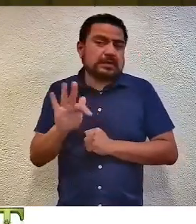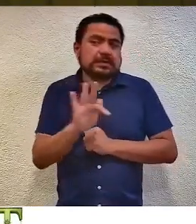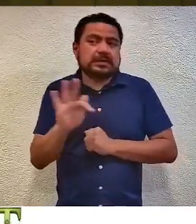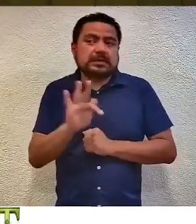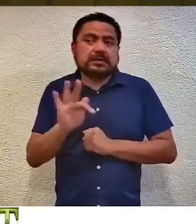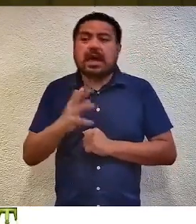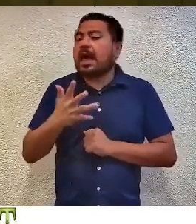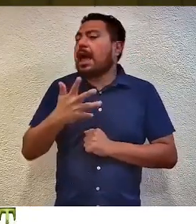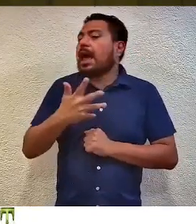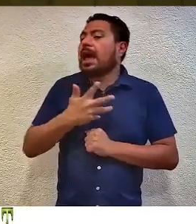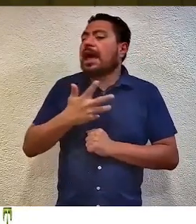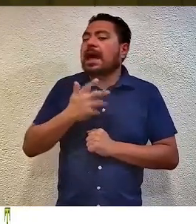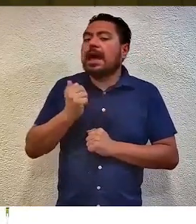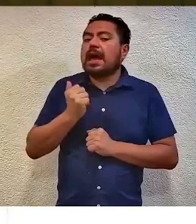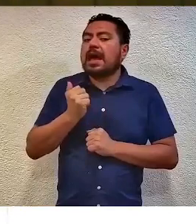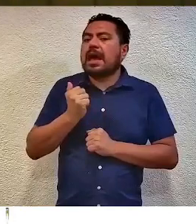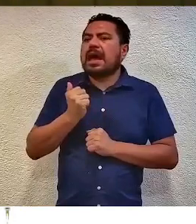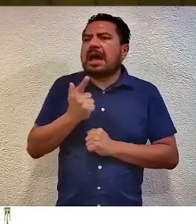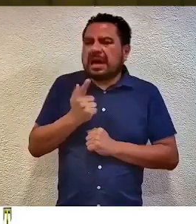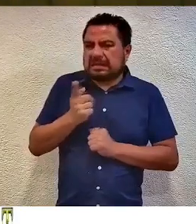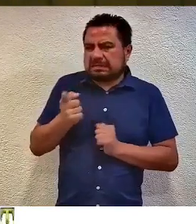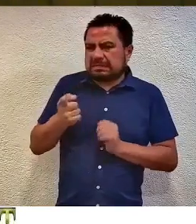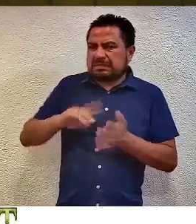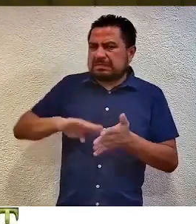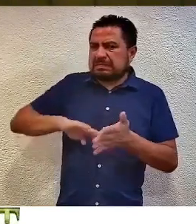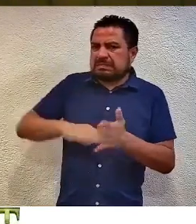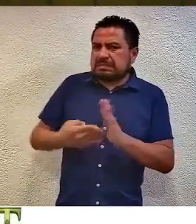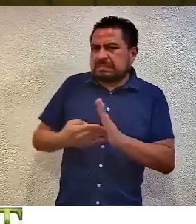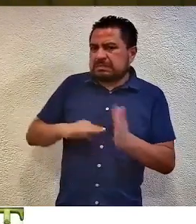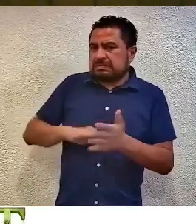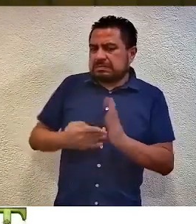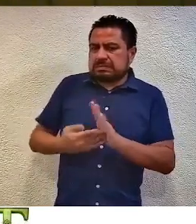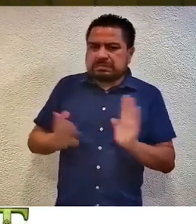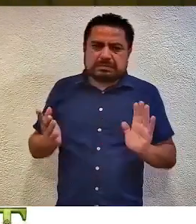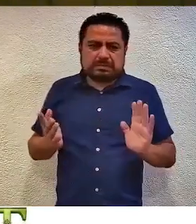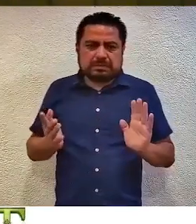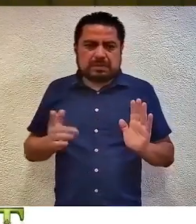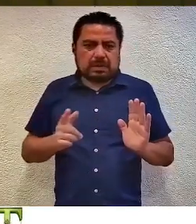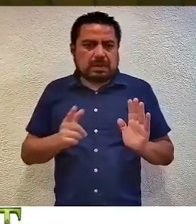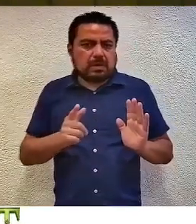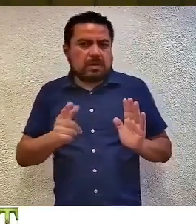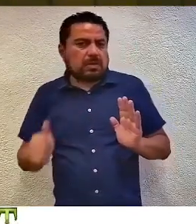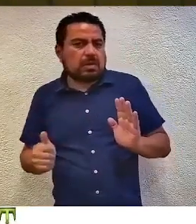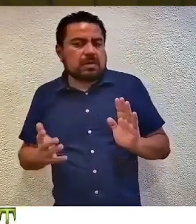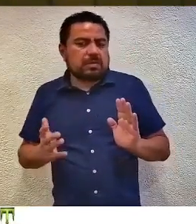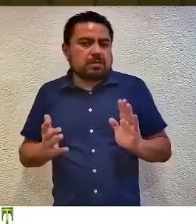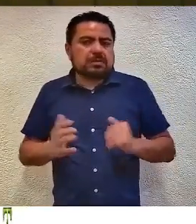exista alguna irregularidad. Luego, entonces,